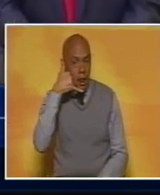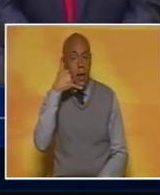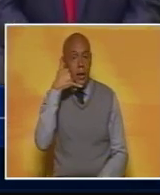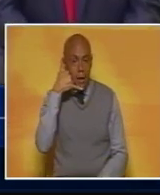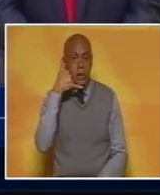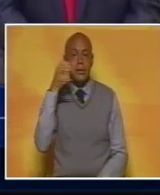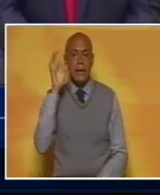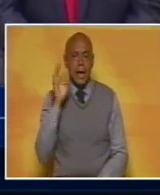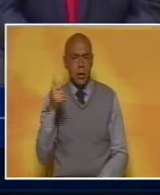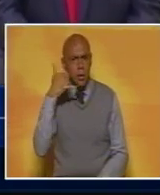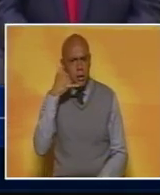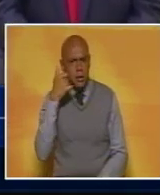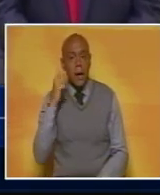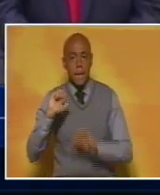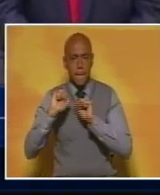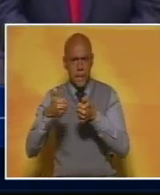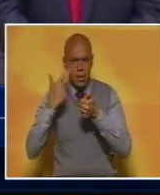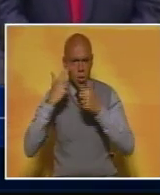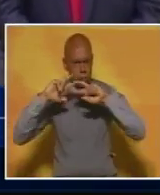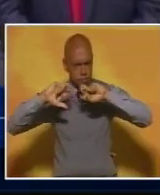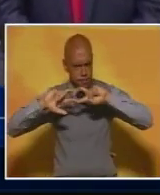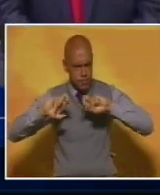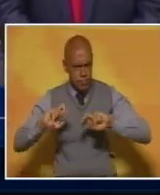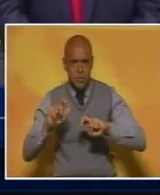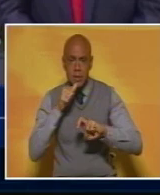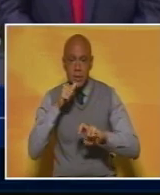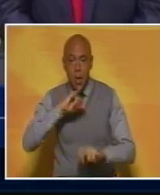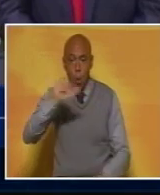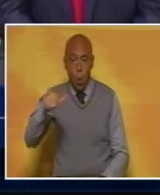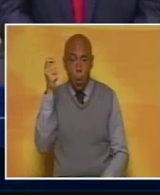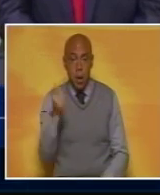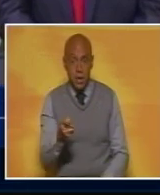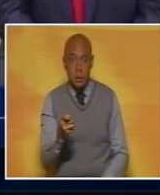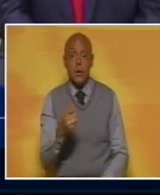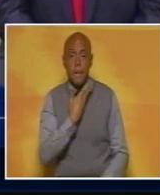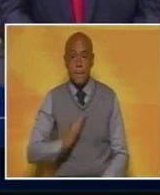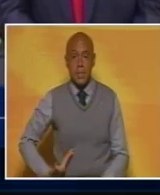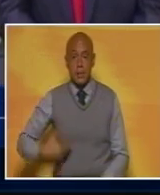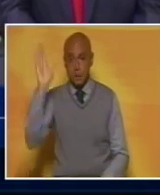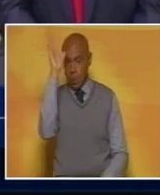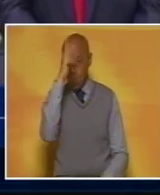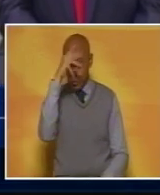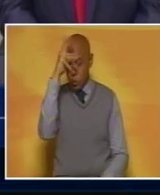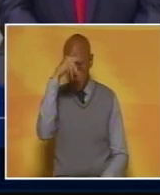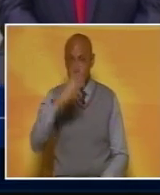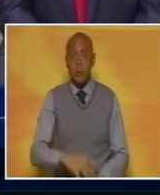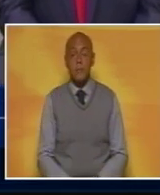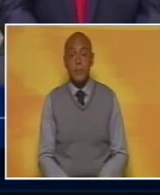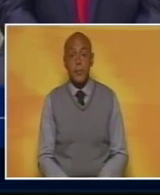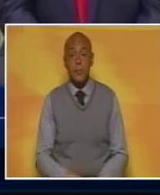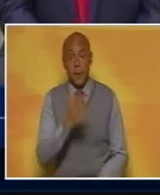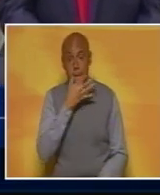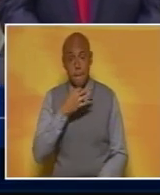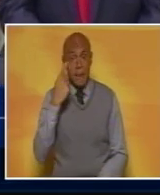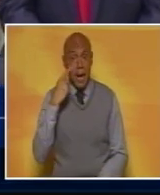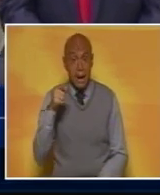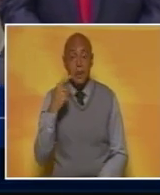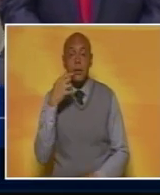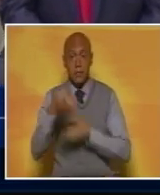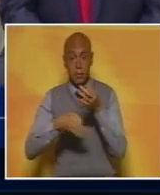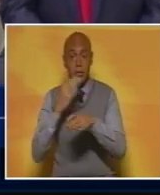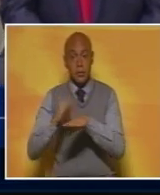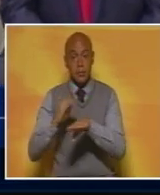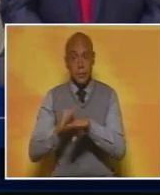ha desencadenado una investigación para abrir un juicio político al presidente Donald Trump. En su declaración inicial